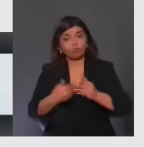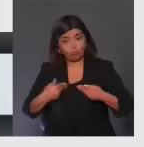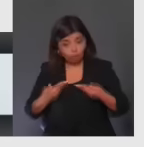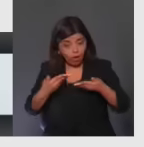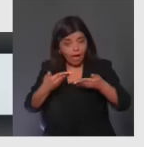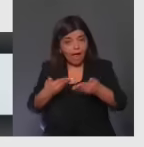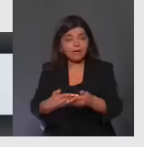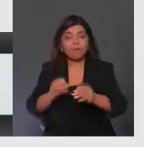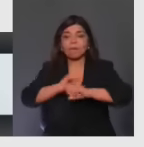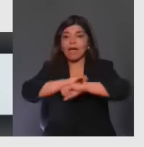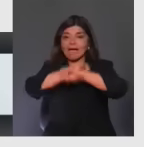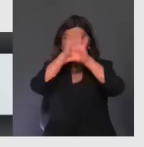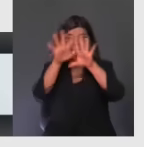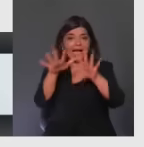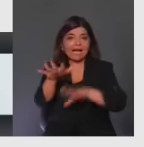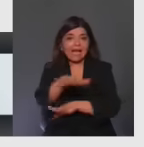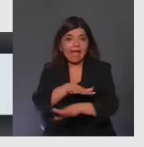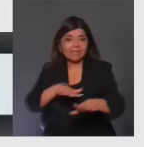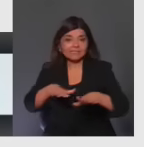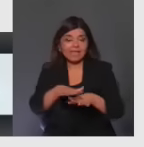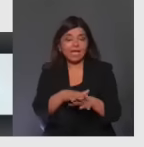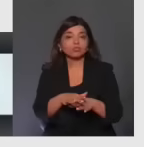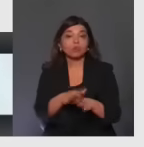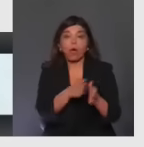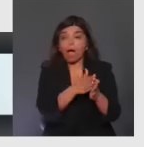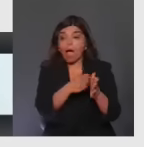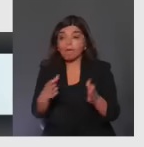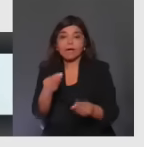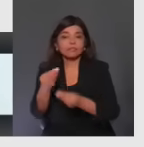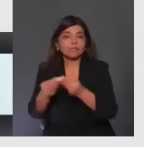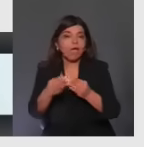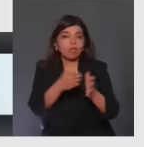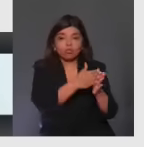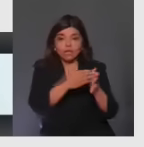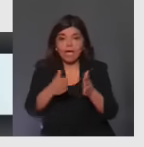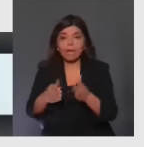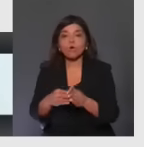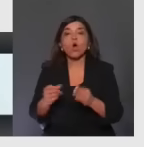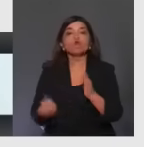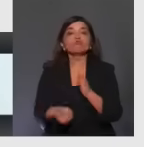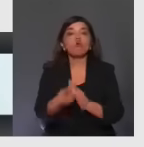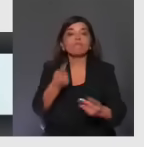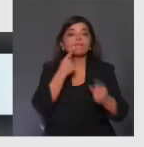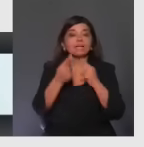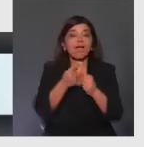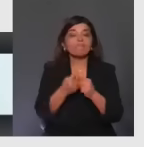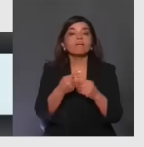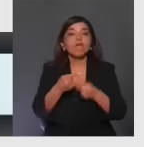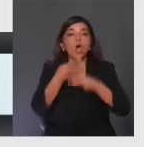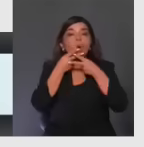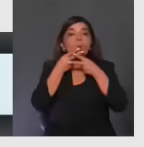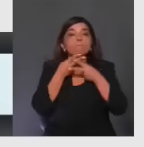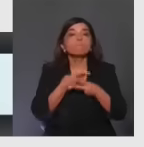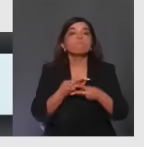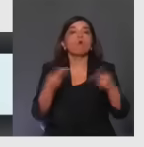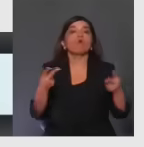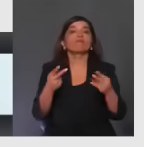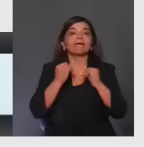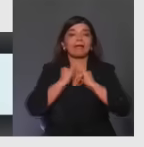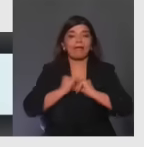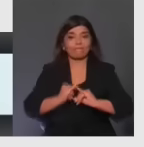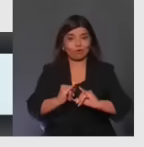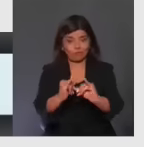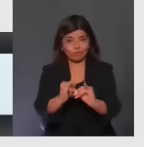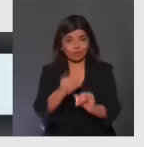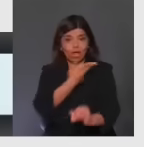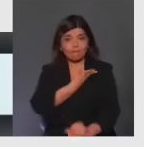el esclarecimiento de los hechos. En virtud del tiempo transcurrido y la nueva entrevista solicitada, se consideró hacer pública esta información. El